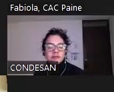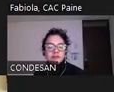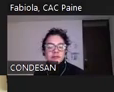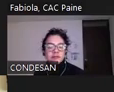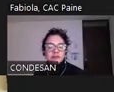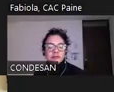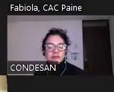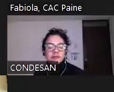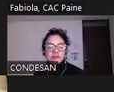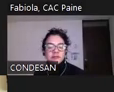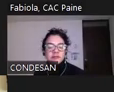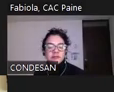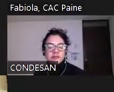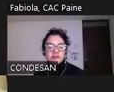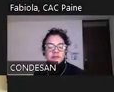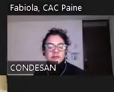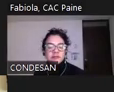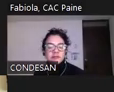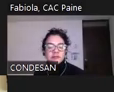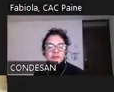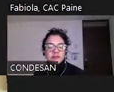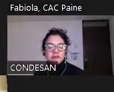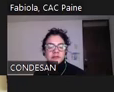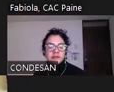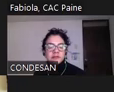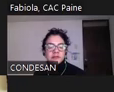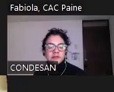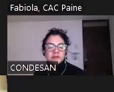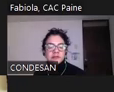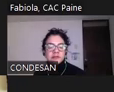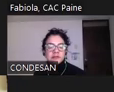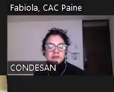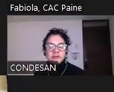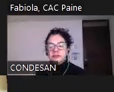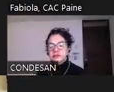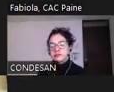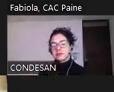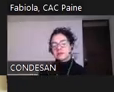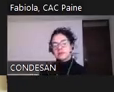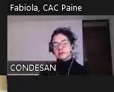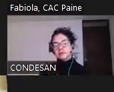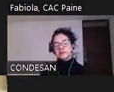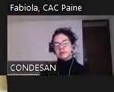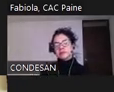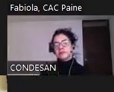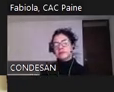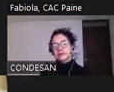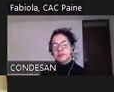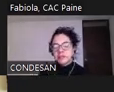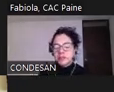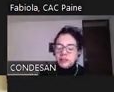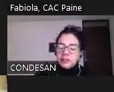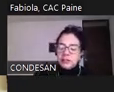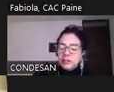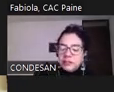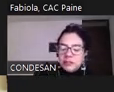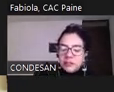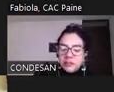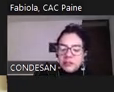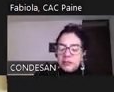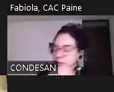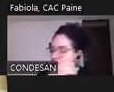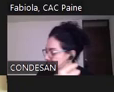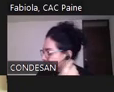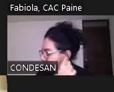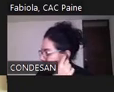entonces los nuevos instrumentos que se definieron no trabajan sobre el concepto de gestión integrada de recursos hídricos en realidad